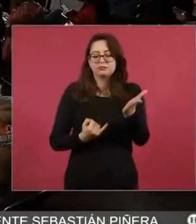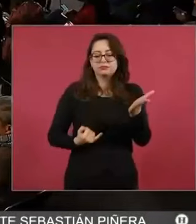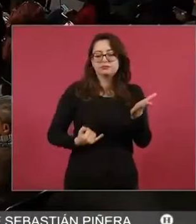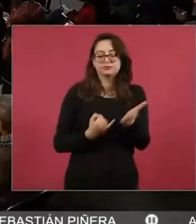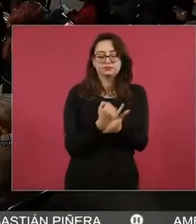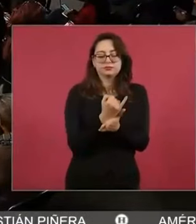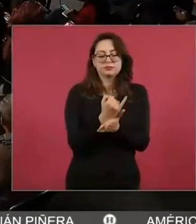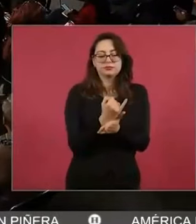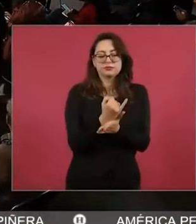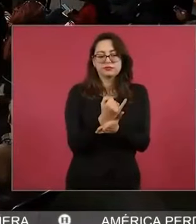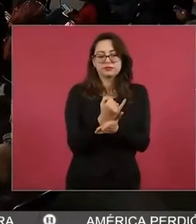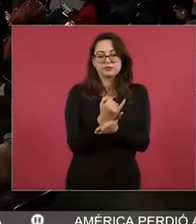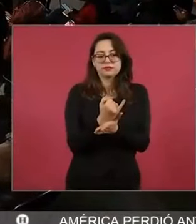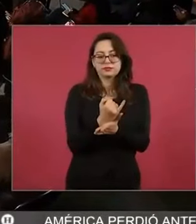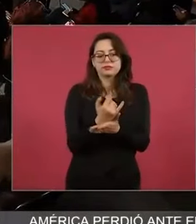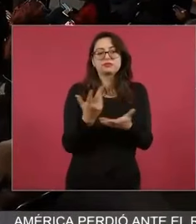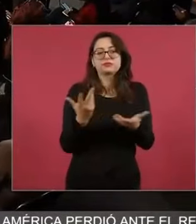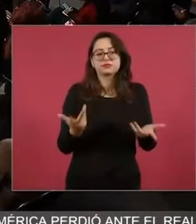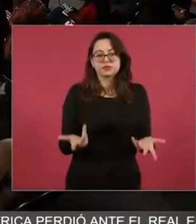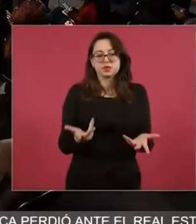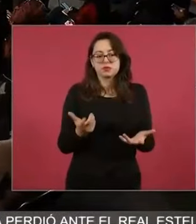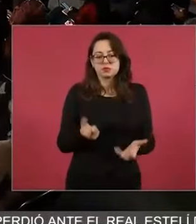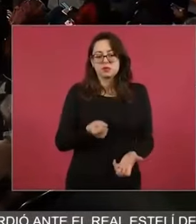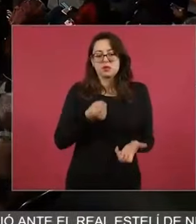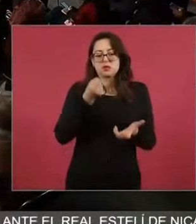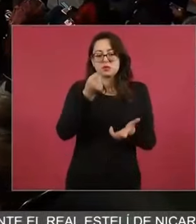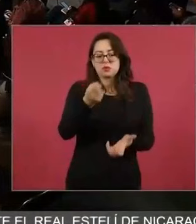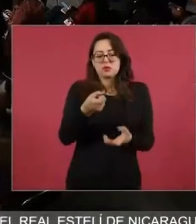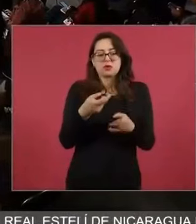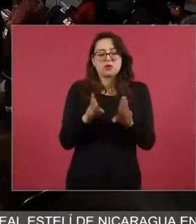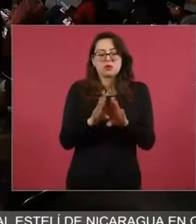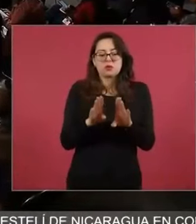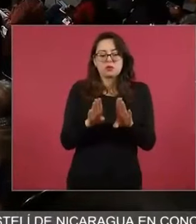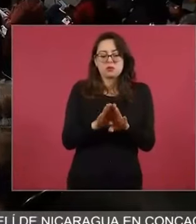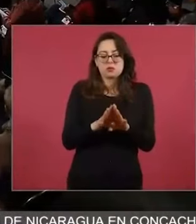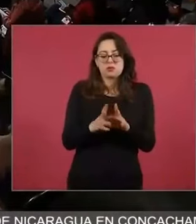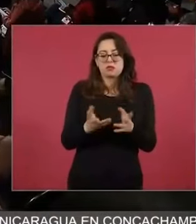exclusivamente para labores de inteligencia. Es que ellos tienen